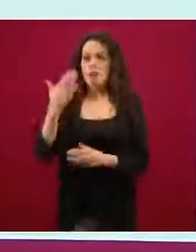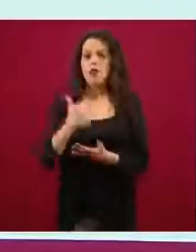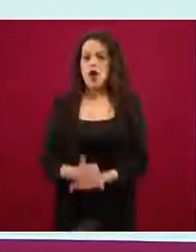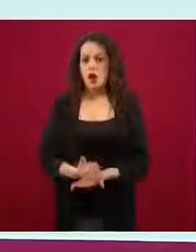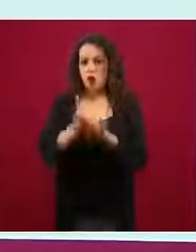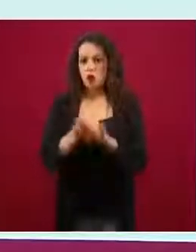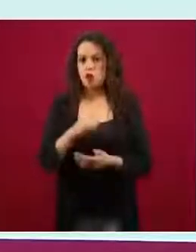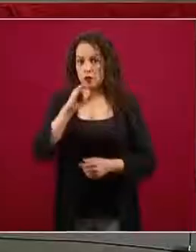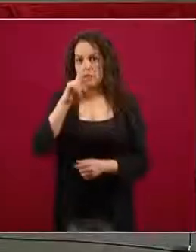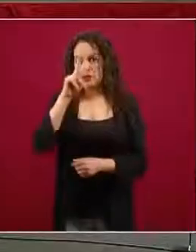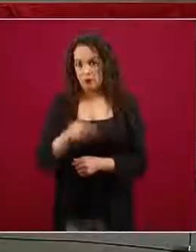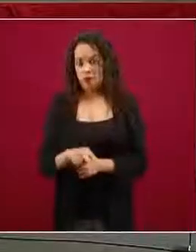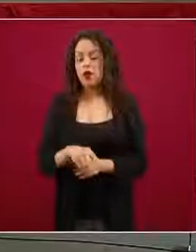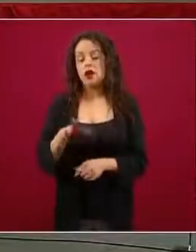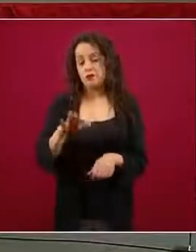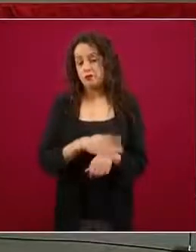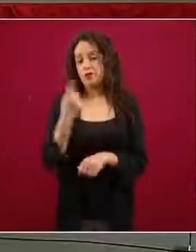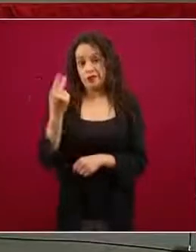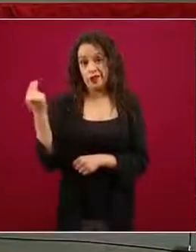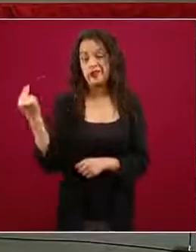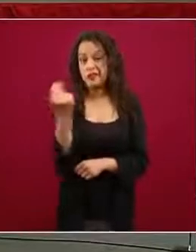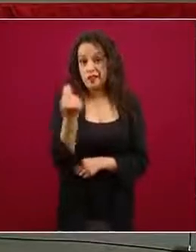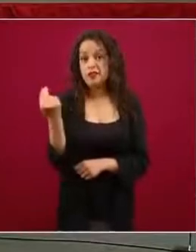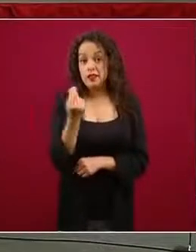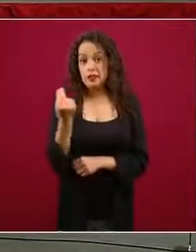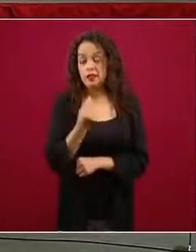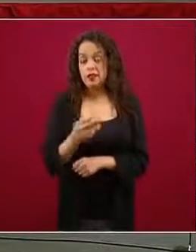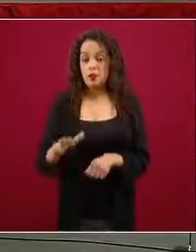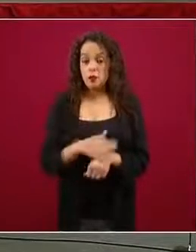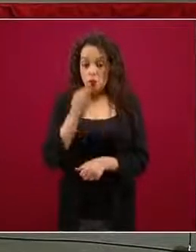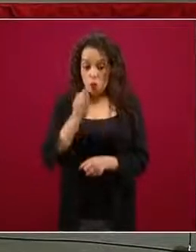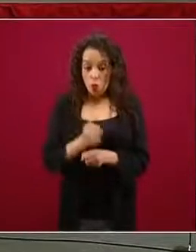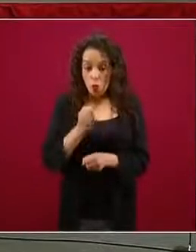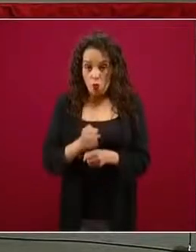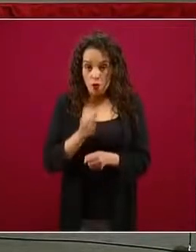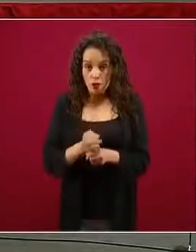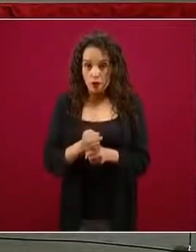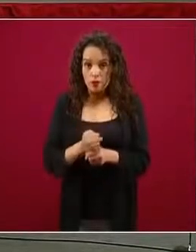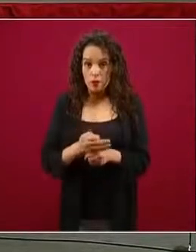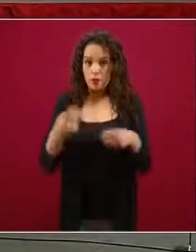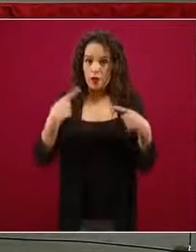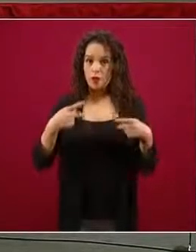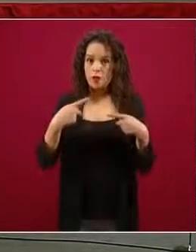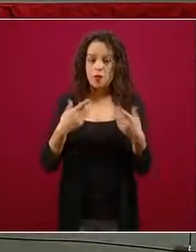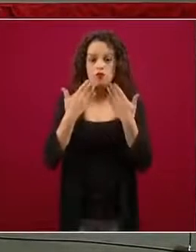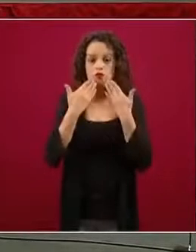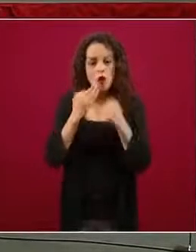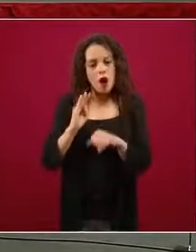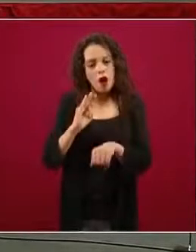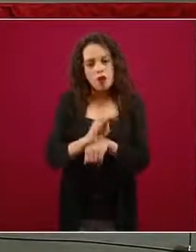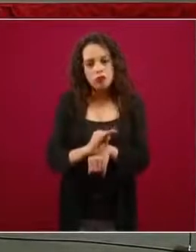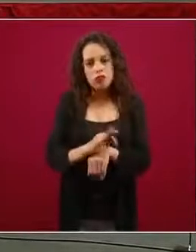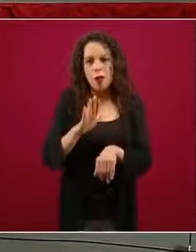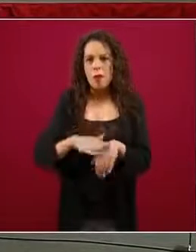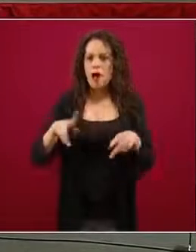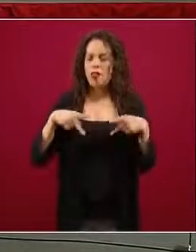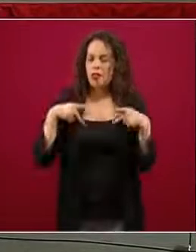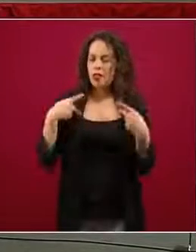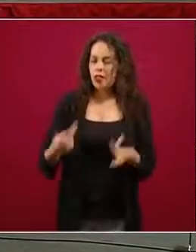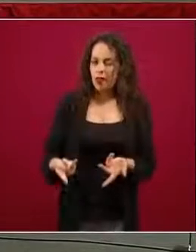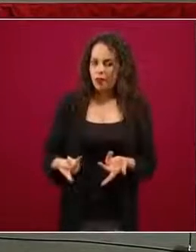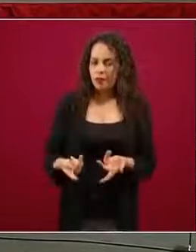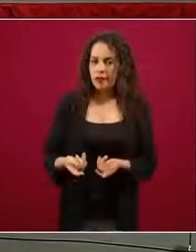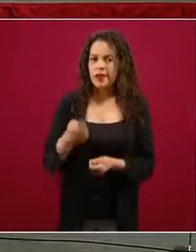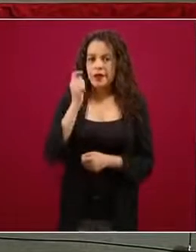son necesarios. Entonces, estamos en una situación en la que el grupo vulnerable tiene que ser visto no solamente desde la